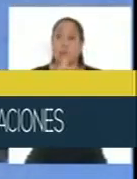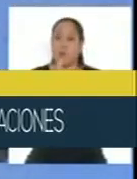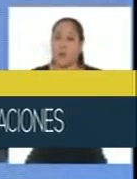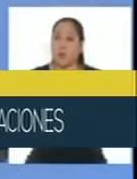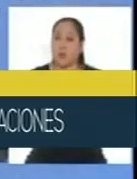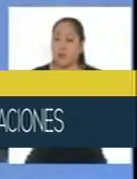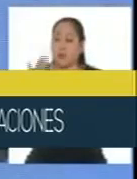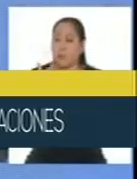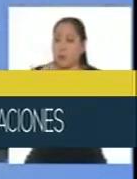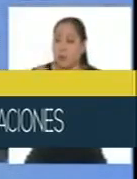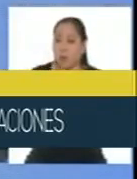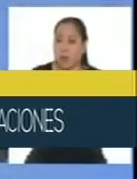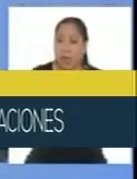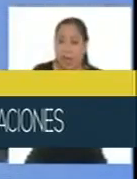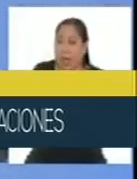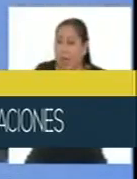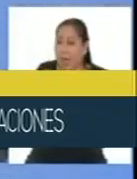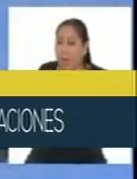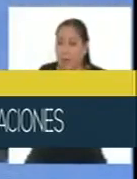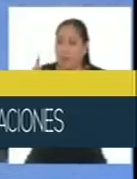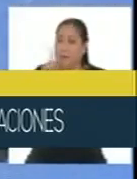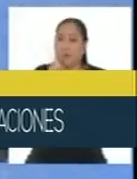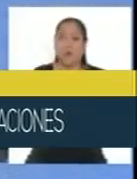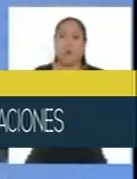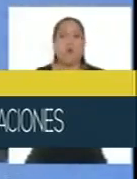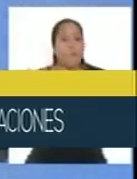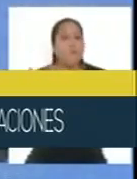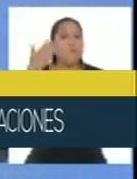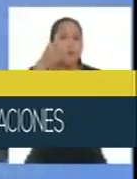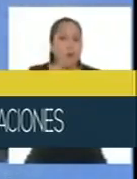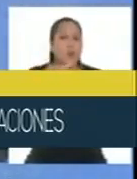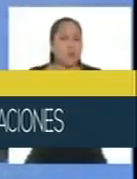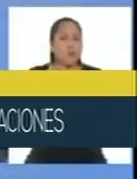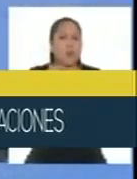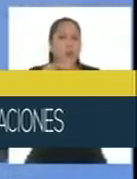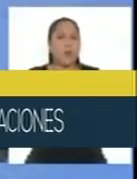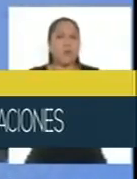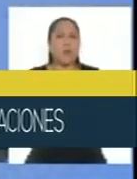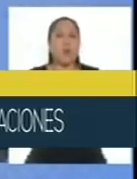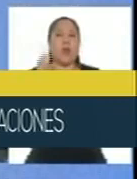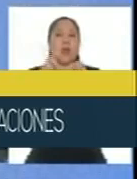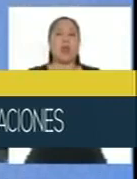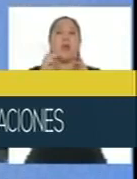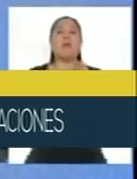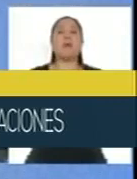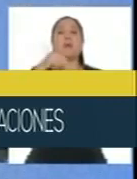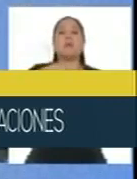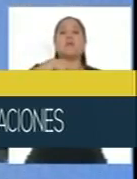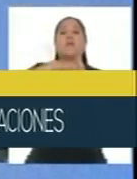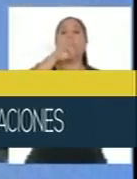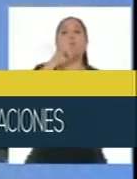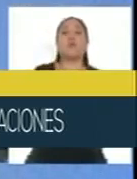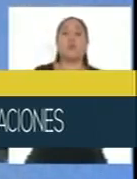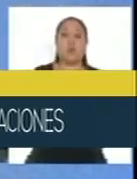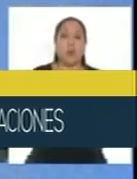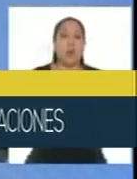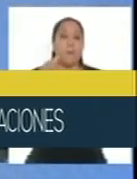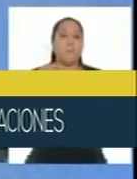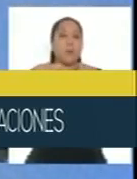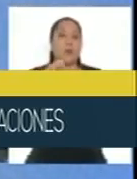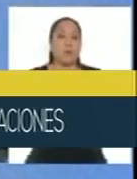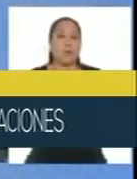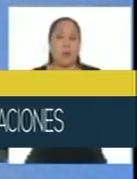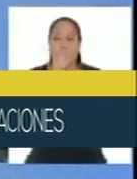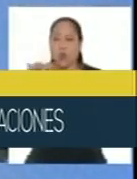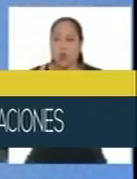sido convocados previamente, acudieron temprano a las mesas de sufragio y nos permitieron